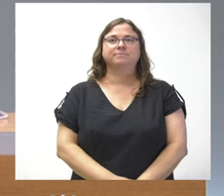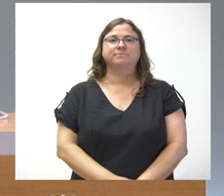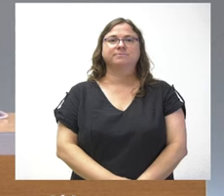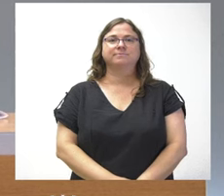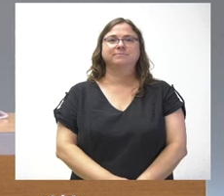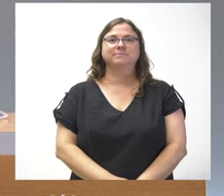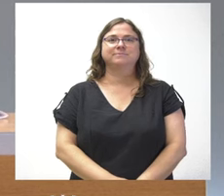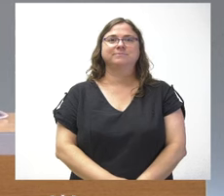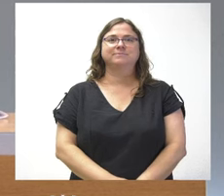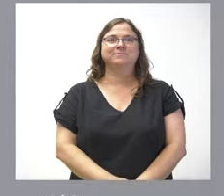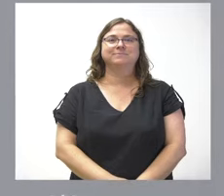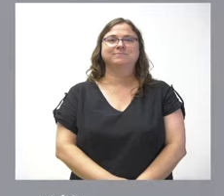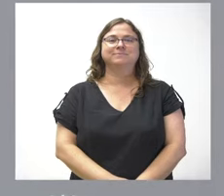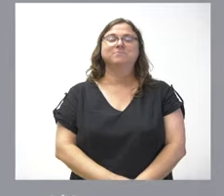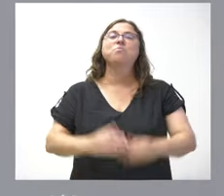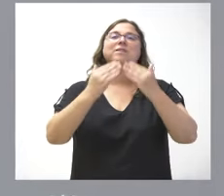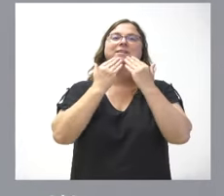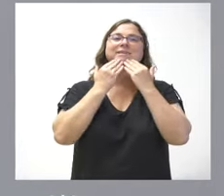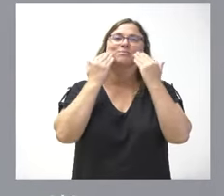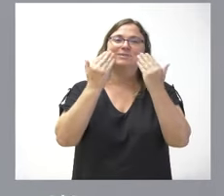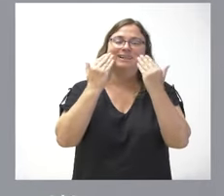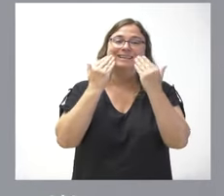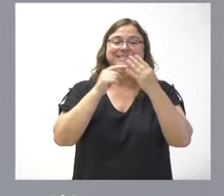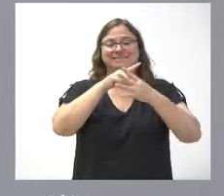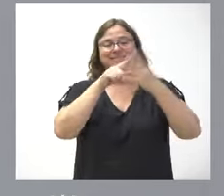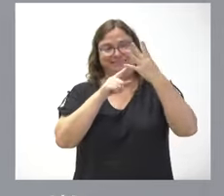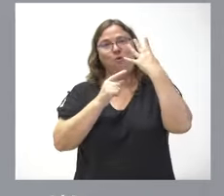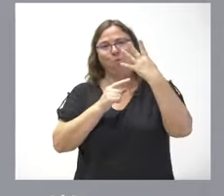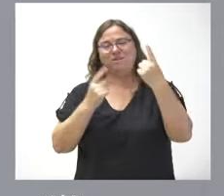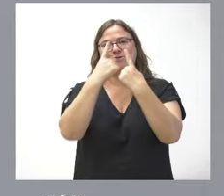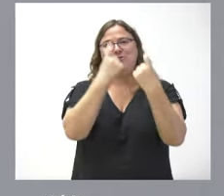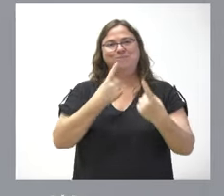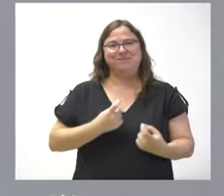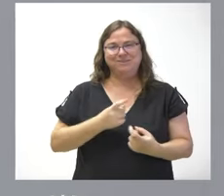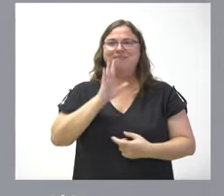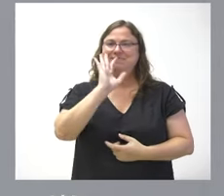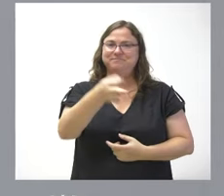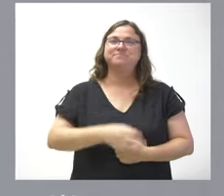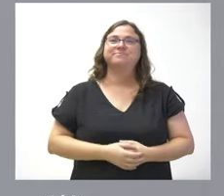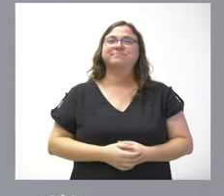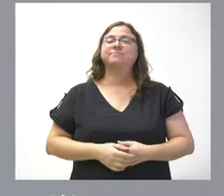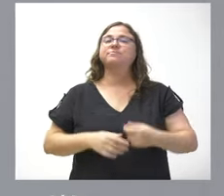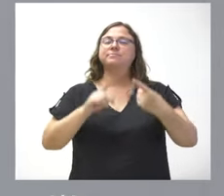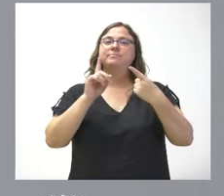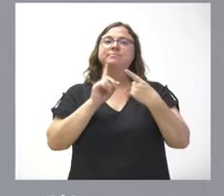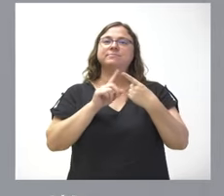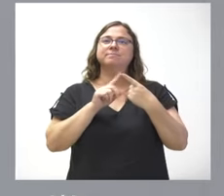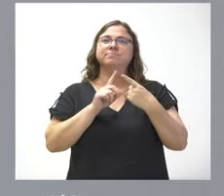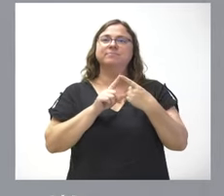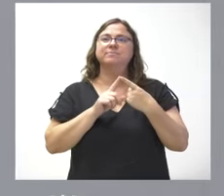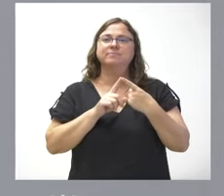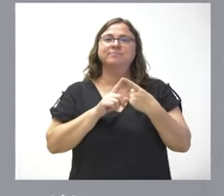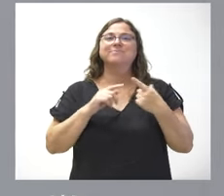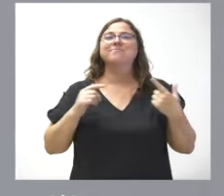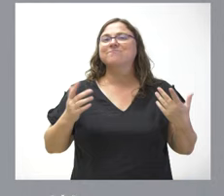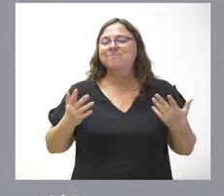gracias Pues muchas gracias a usted son cuatro efectivamente las preguntas que usted anticipaba en primer lugar claro lo que